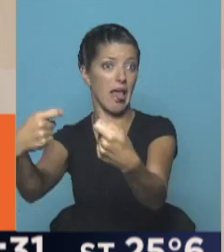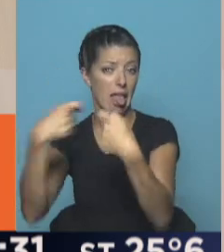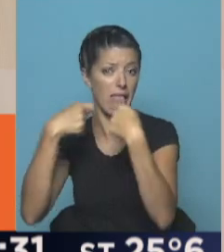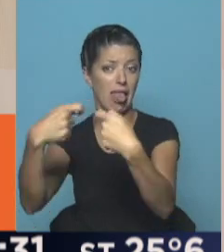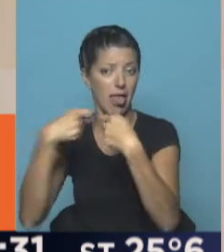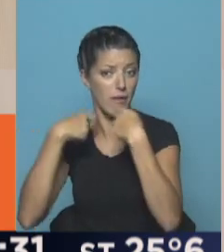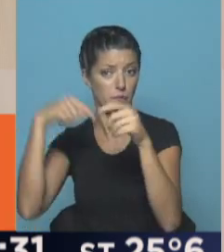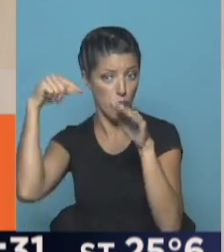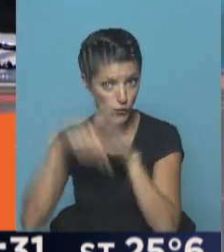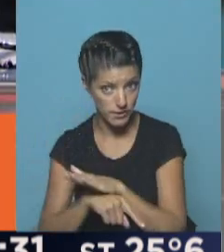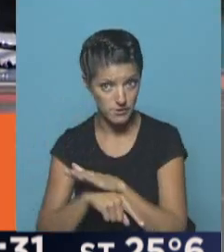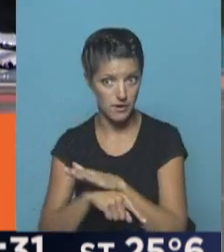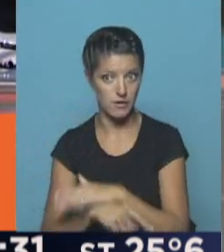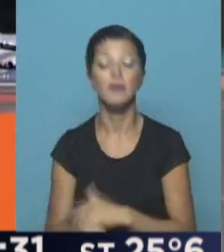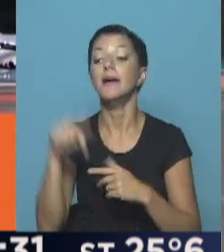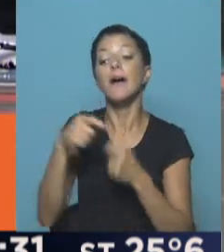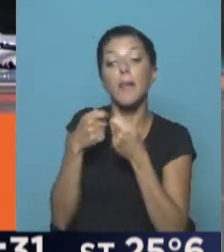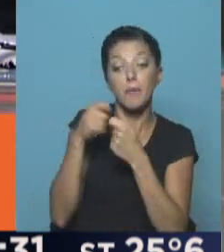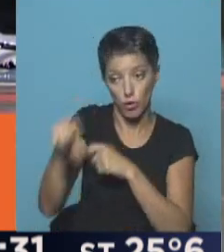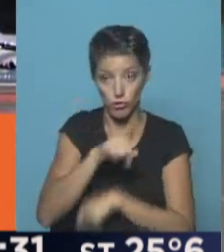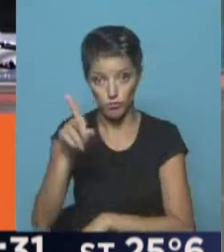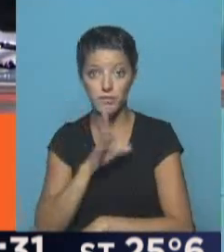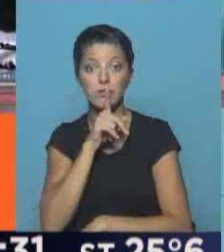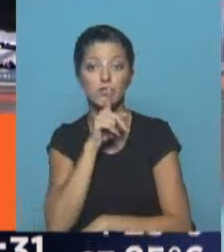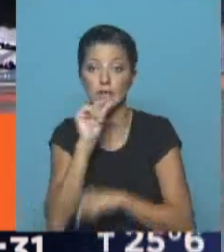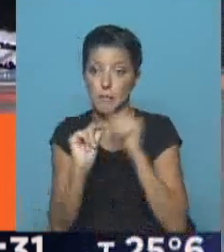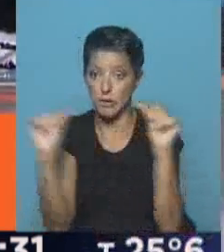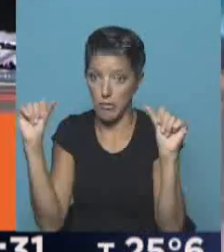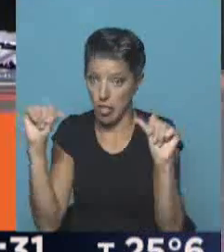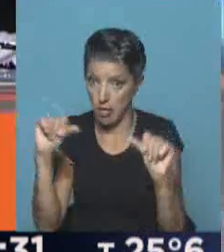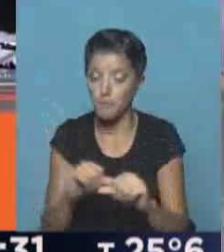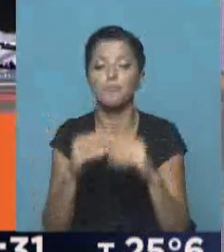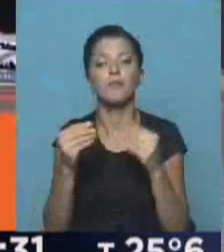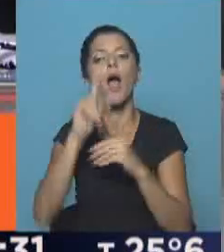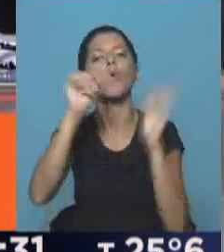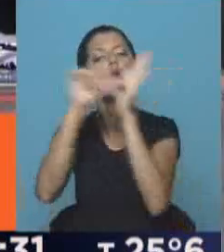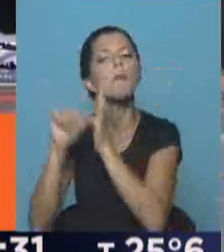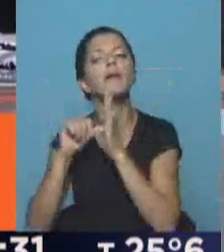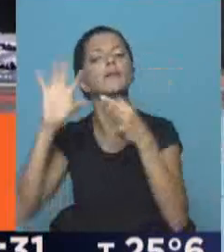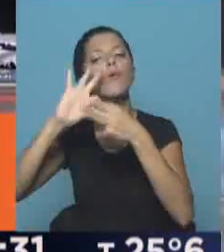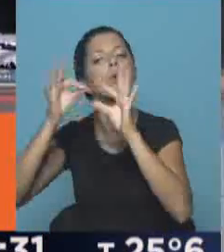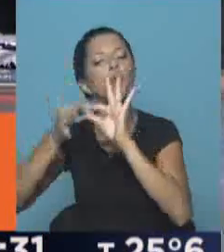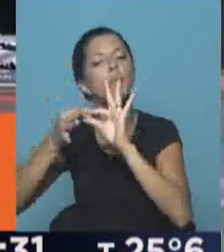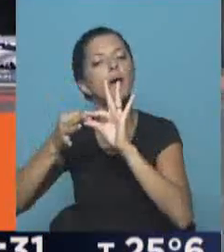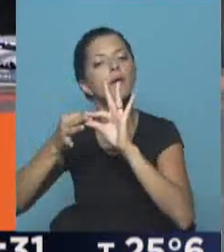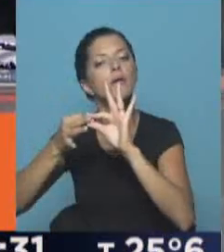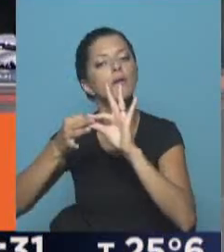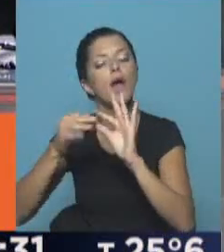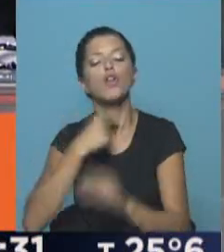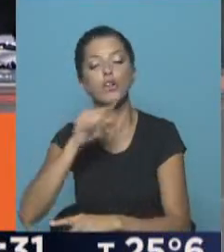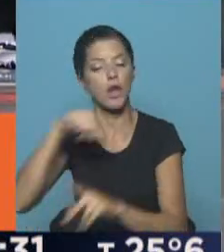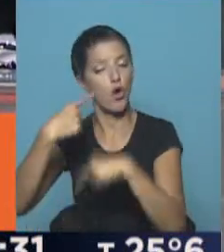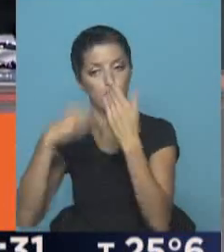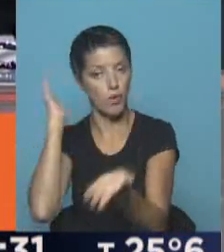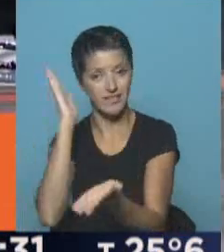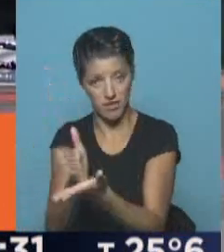que se está deteriorando en algunos casos, puesto que hay algunos países de Europa que no pretenden seguir con las sanciones, o al menos las